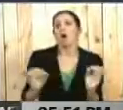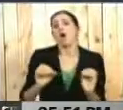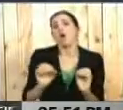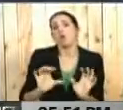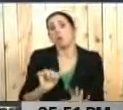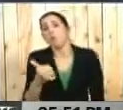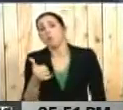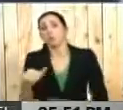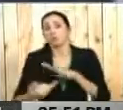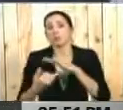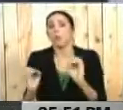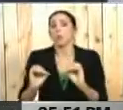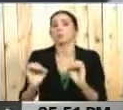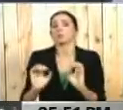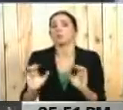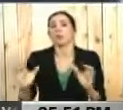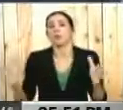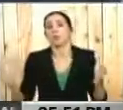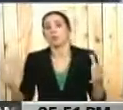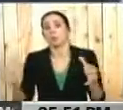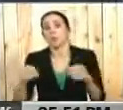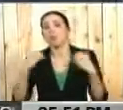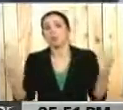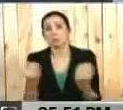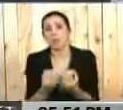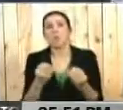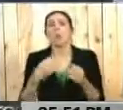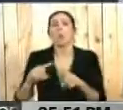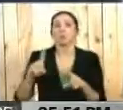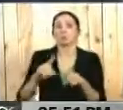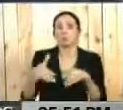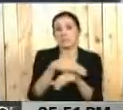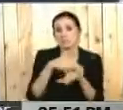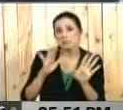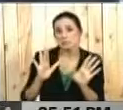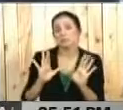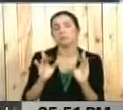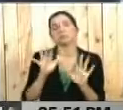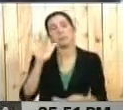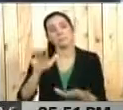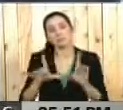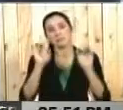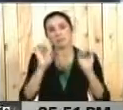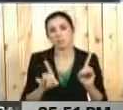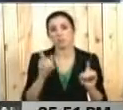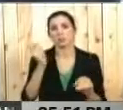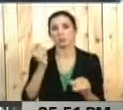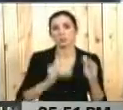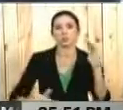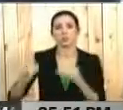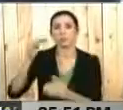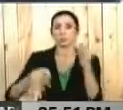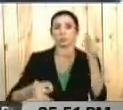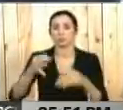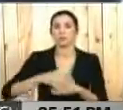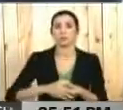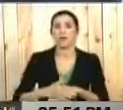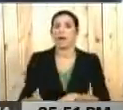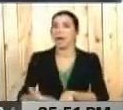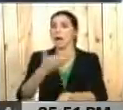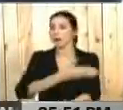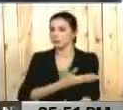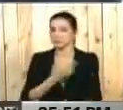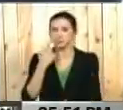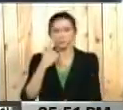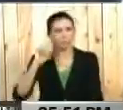entidad u otro órgano u otro organismo. Ya sería una decisión del Tribunal Supremo. Esto tiene un precedente que